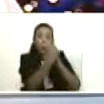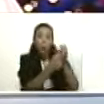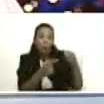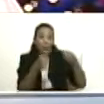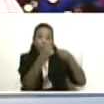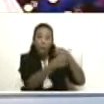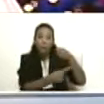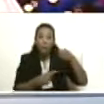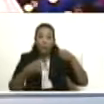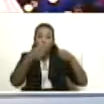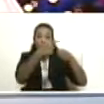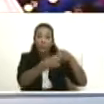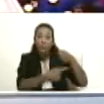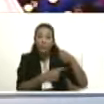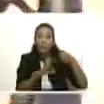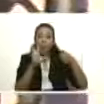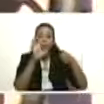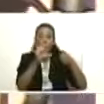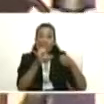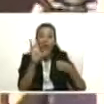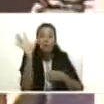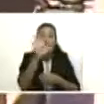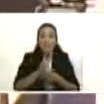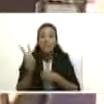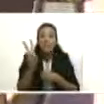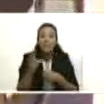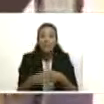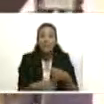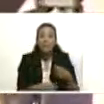Una taza actualizada. ¿Ah?